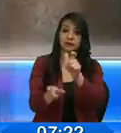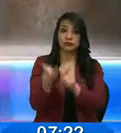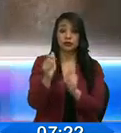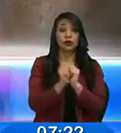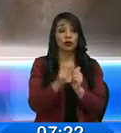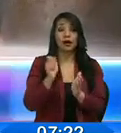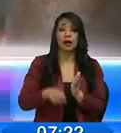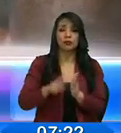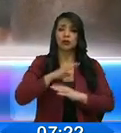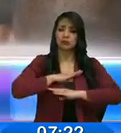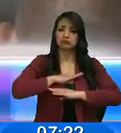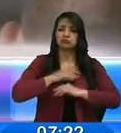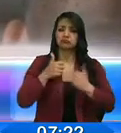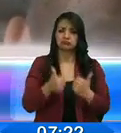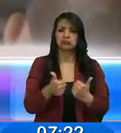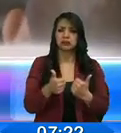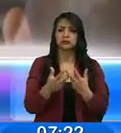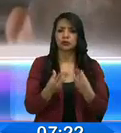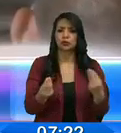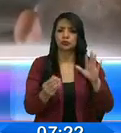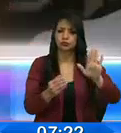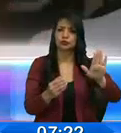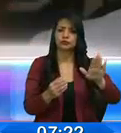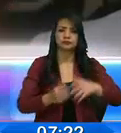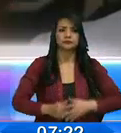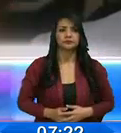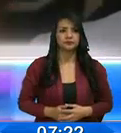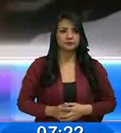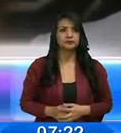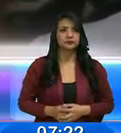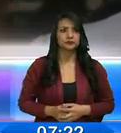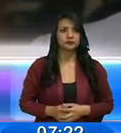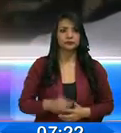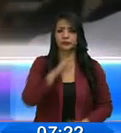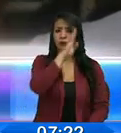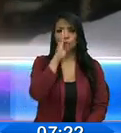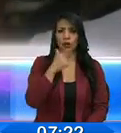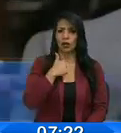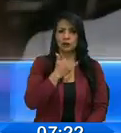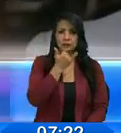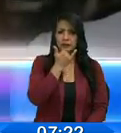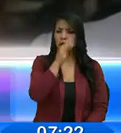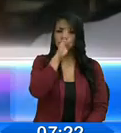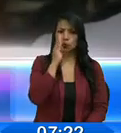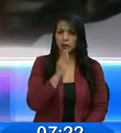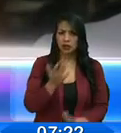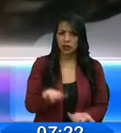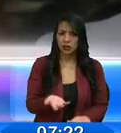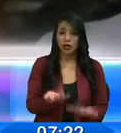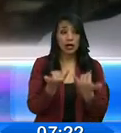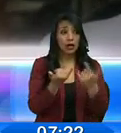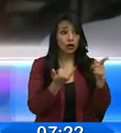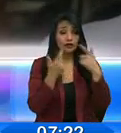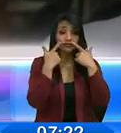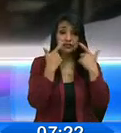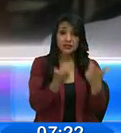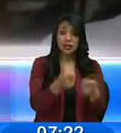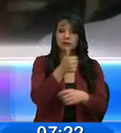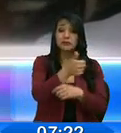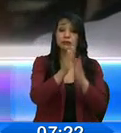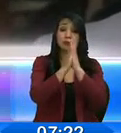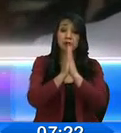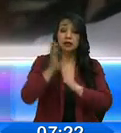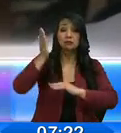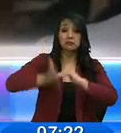mostraron satisfechos con lo resuelto por los magistrados. Por lo tanto, yo nunca cometí ningún delito. Y si hoy es un pedido de la fiscalía, la